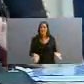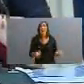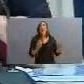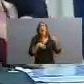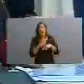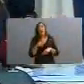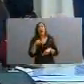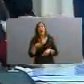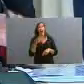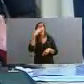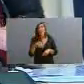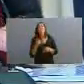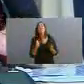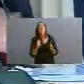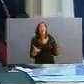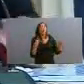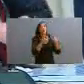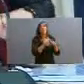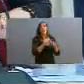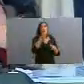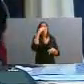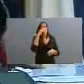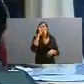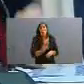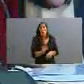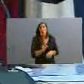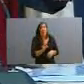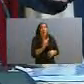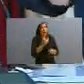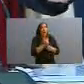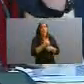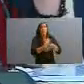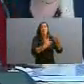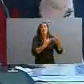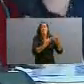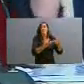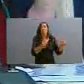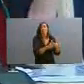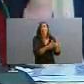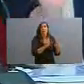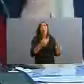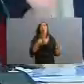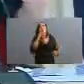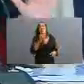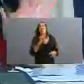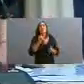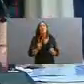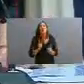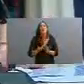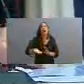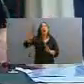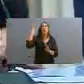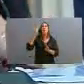comisión nunca se constituyó. Jamás. Estoy hablando de más de 20 años. Muchos diputados y senadores se deben